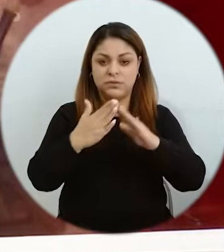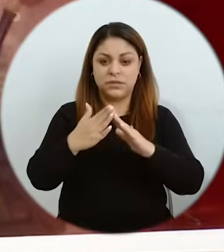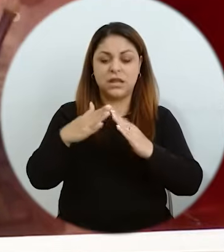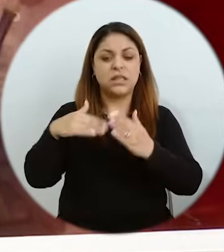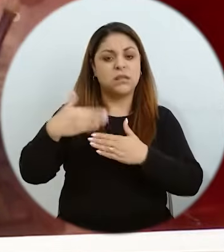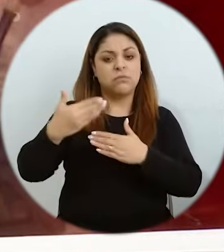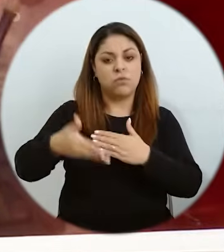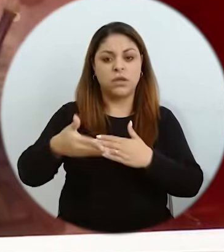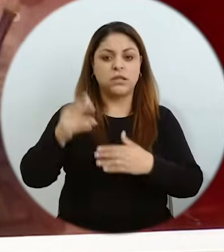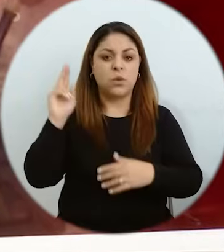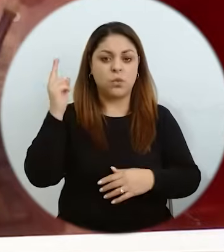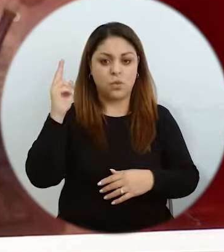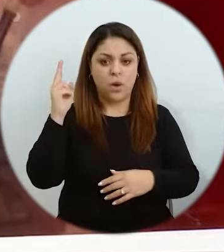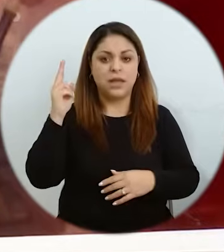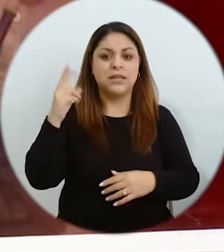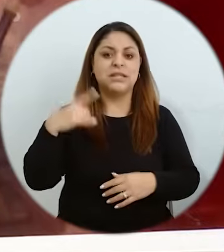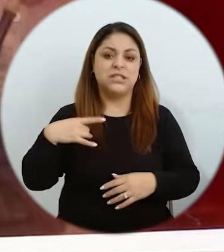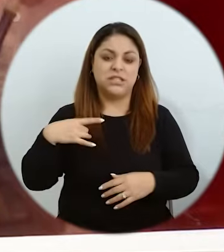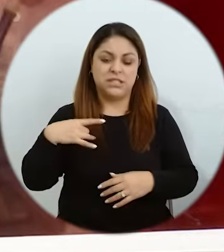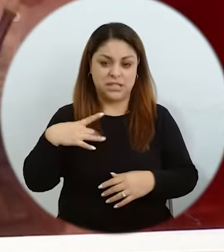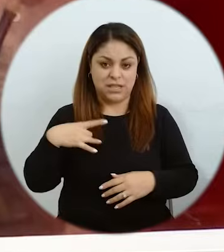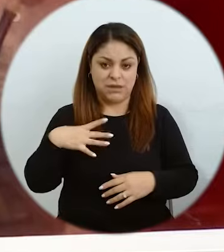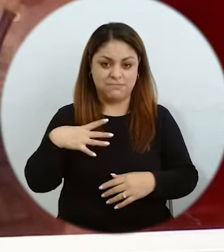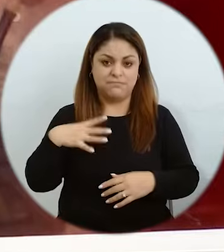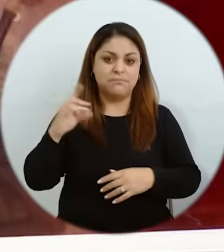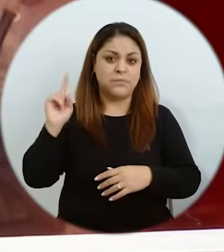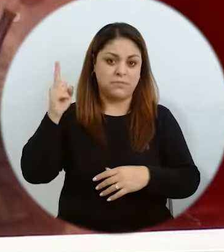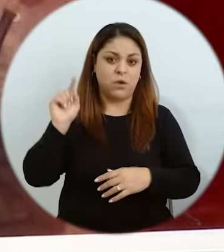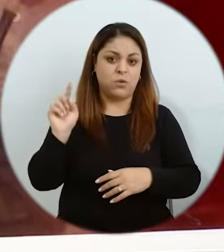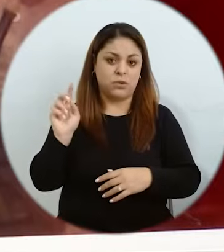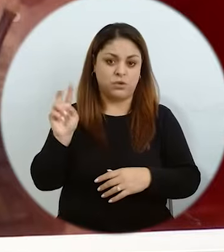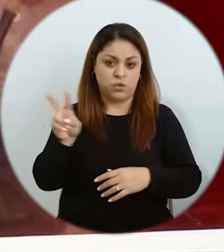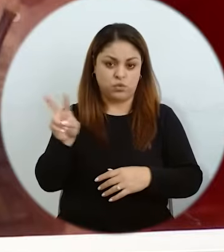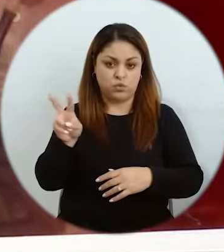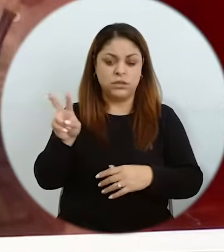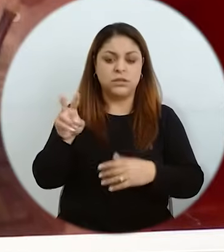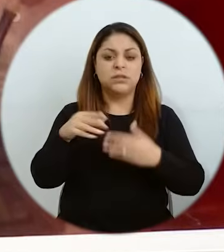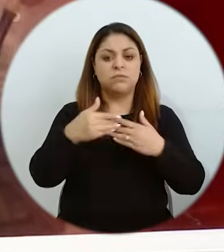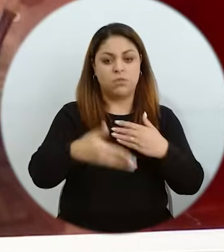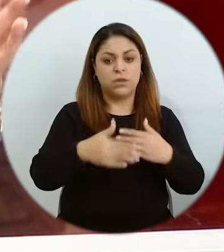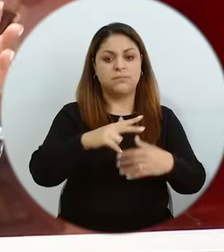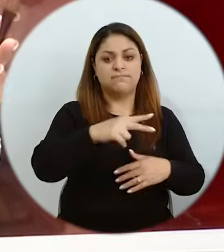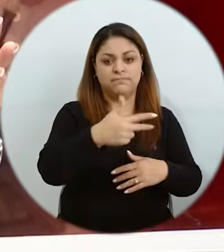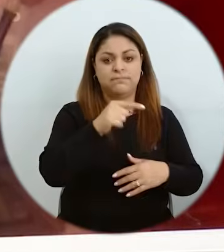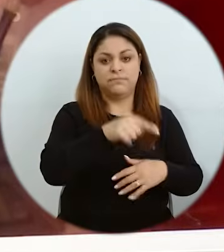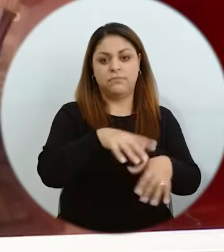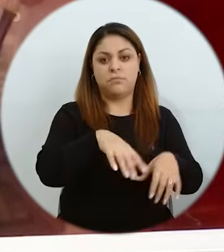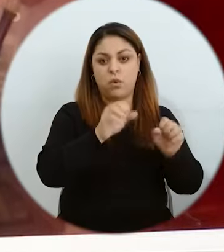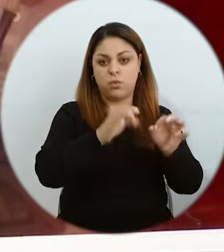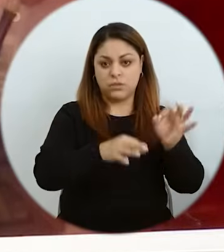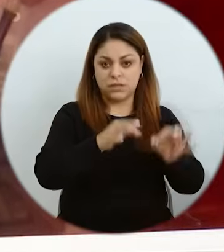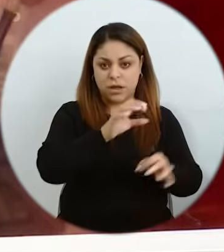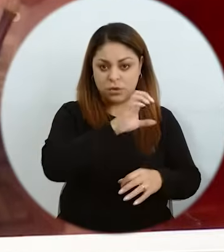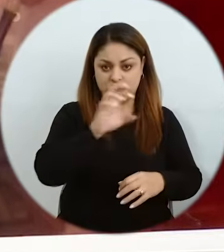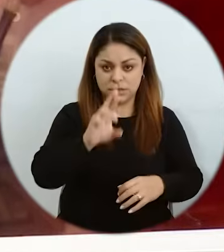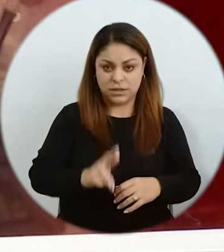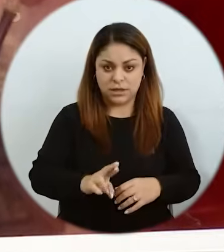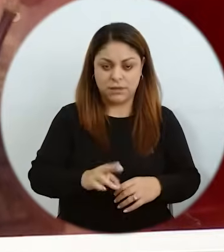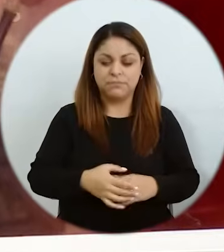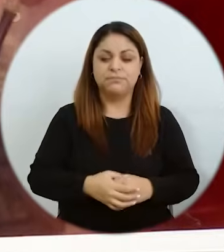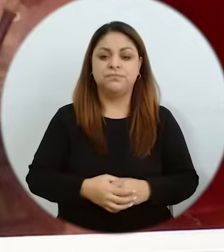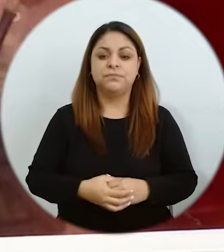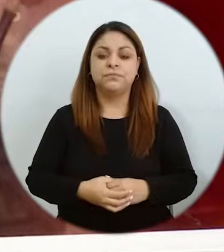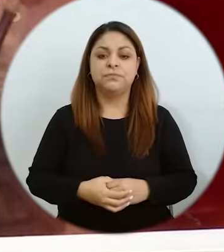Chile. Ahora, esta percepción es muy genérica. Ahora lo que tratamos de